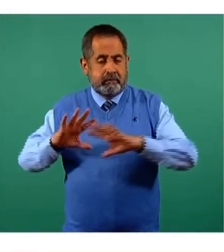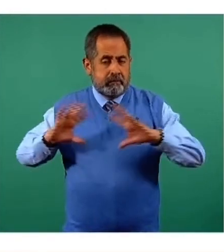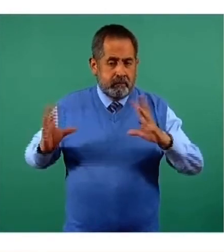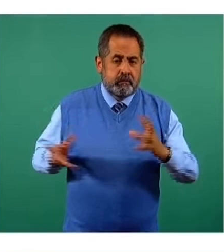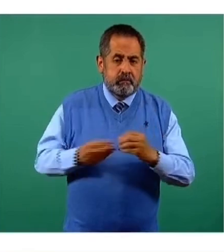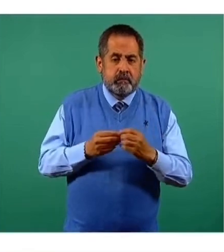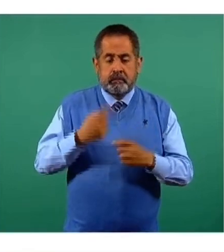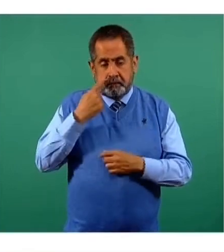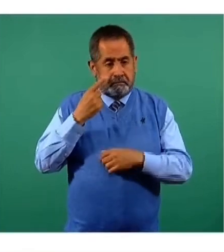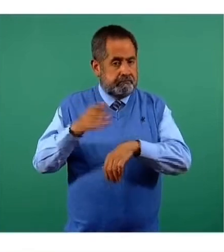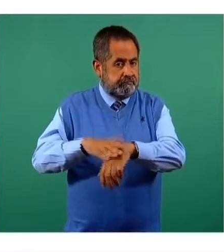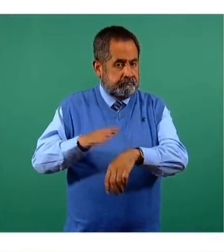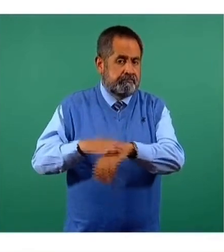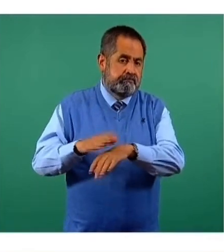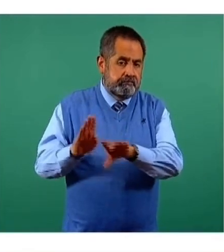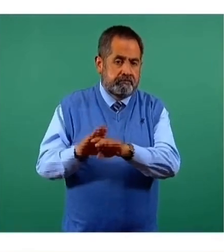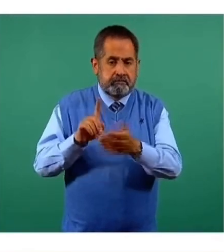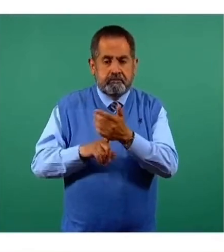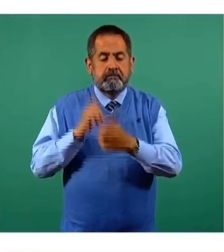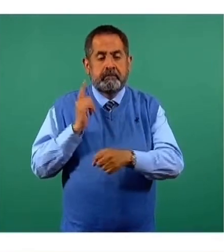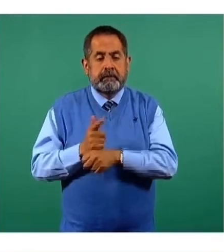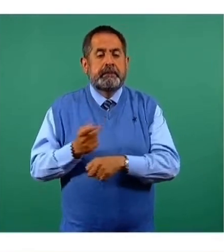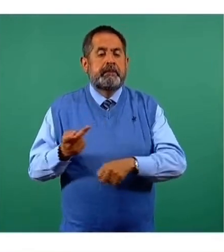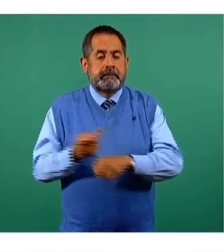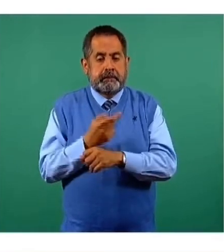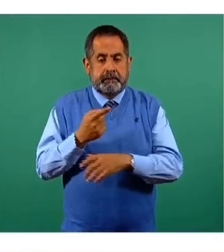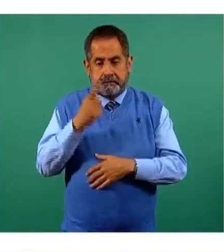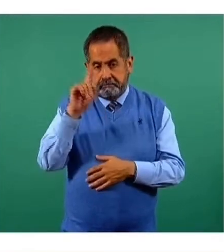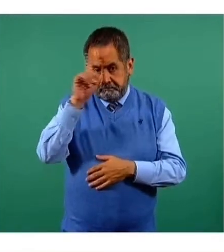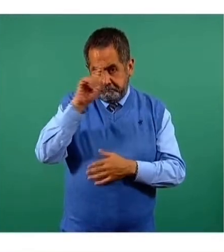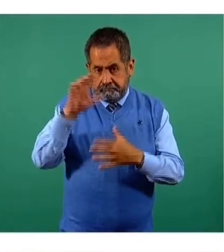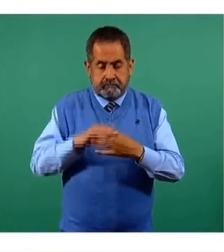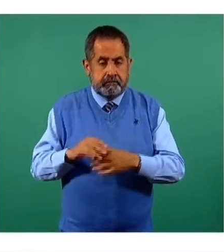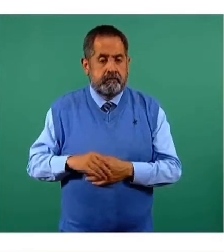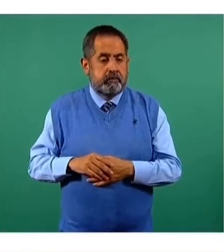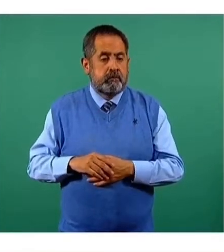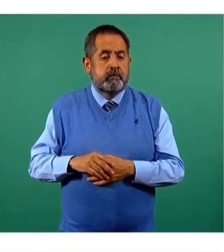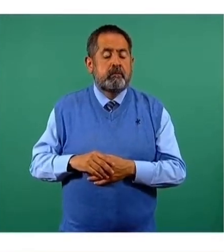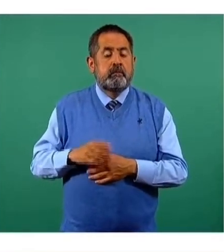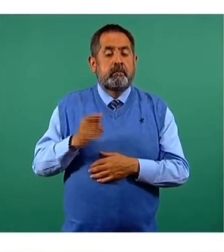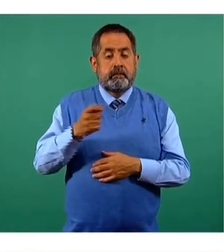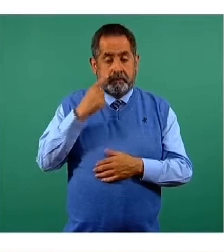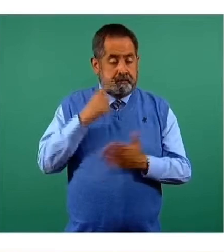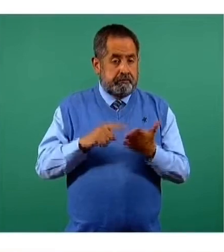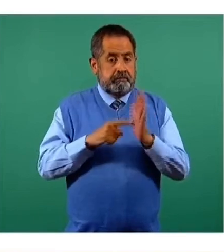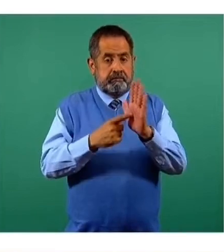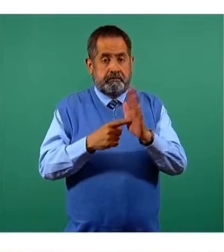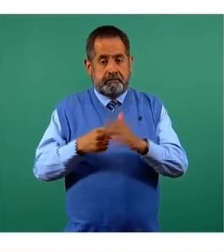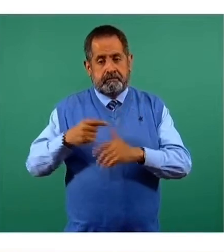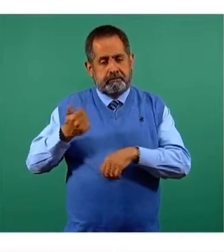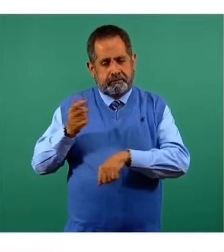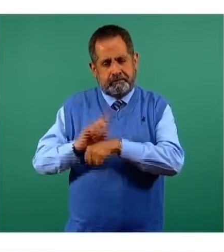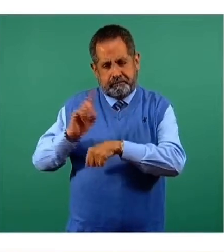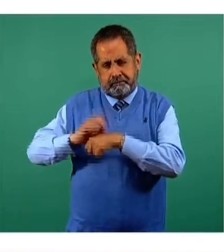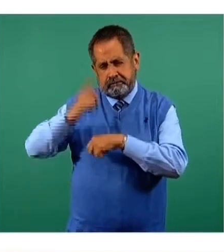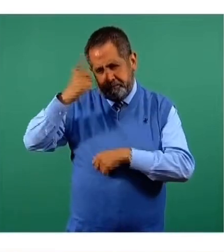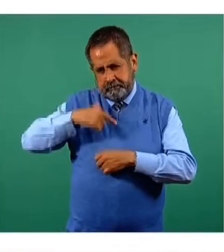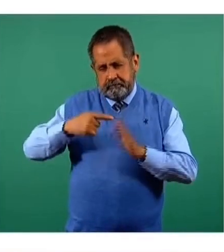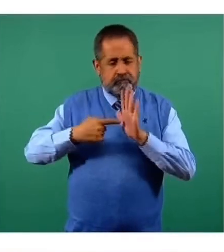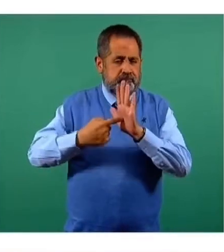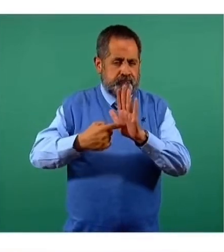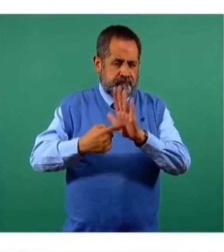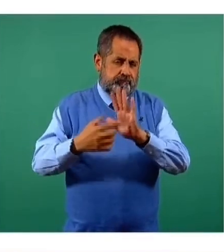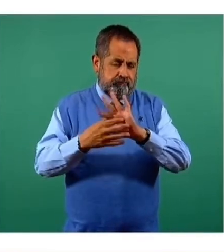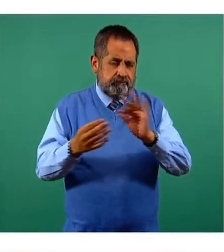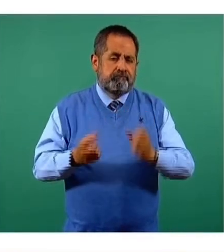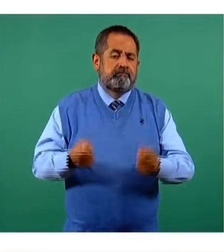y es muy importante identificar este concepto. Cuando hablamos del número que presentamos aquí todas las noches, hablamos precisamente